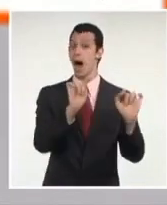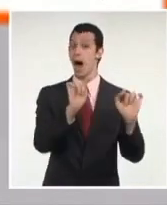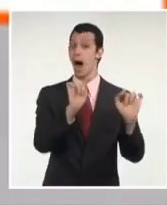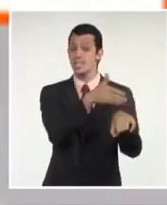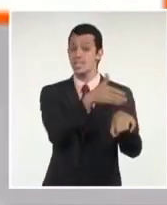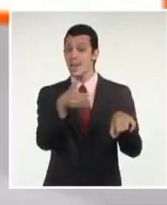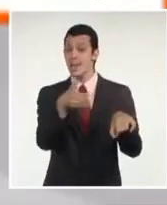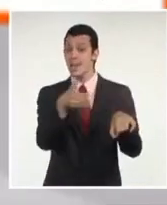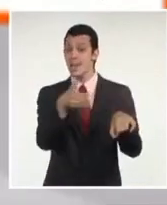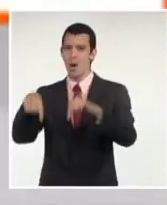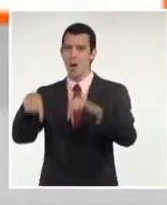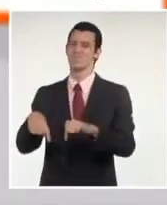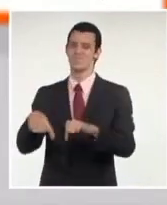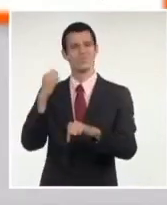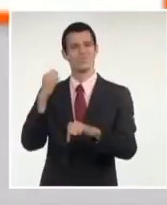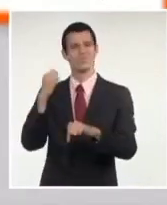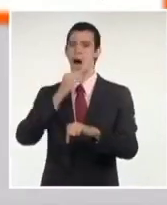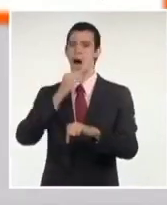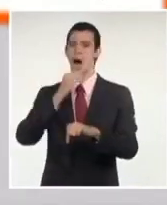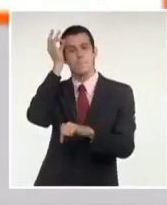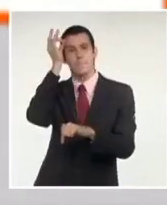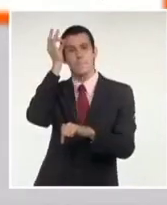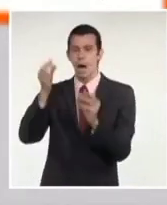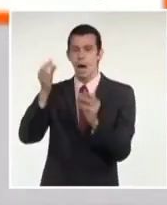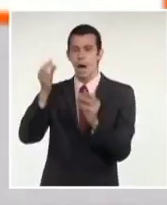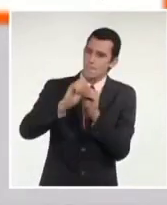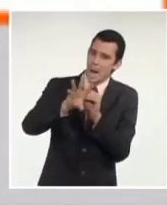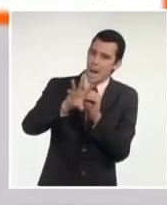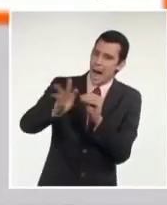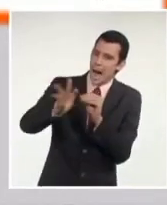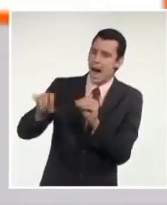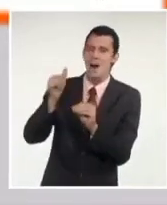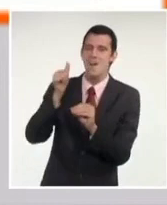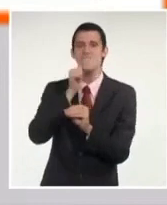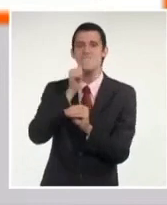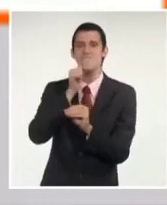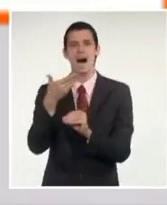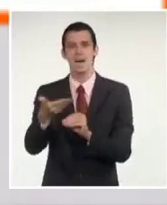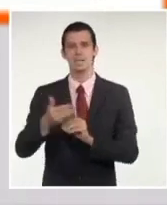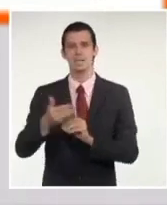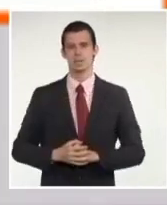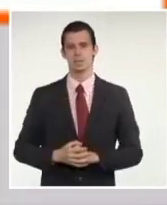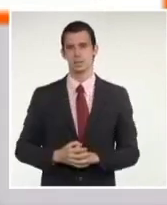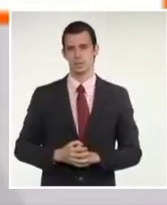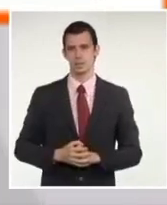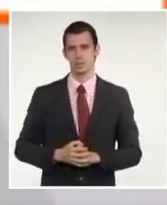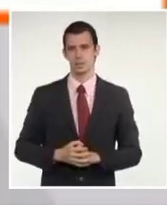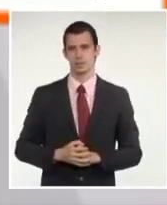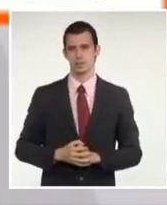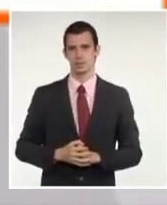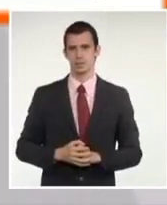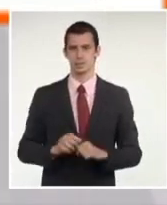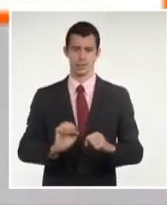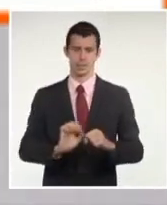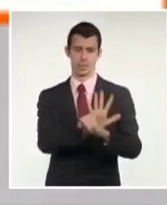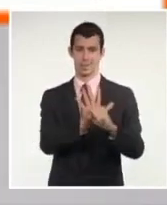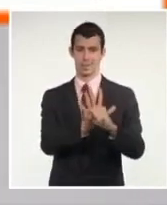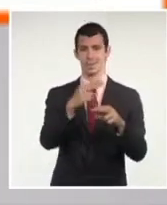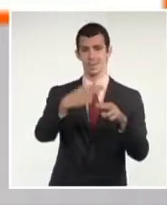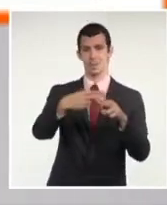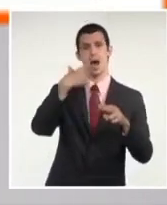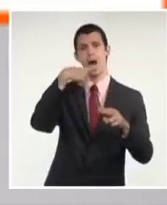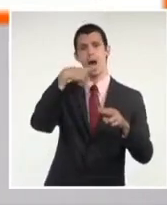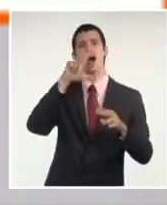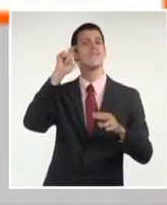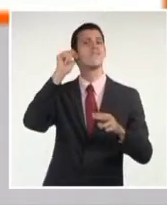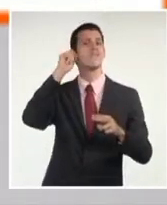en un 64% cuando se compara con la transmisión que produce la variante alfa, que es la notificada en el Reino